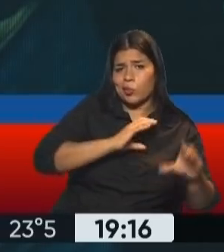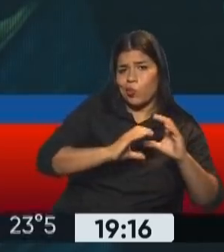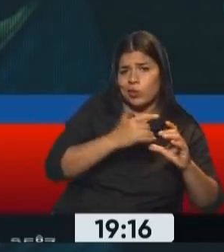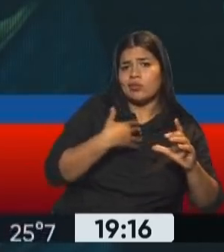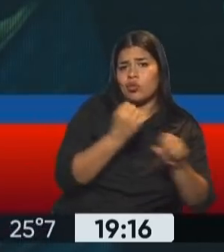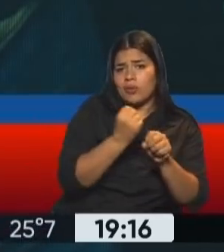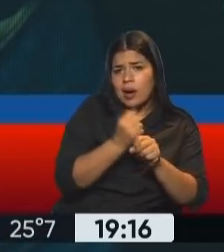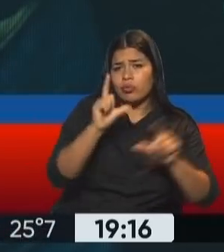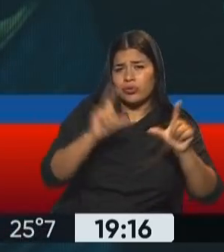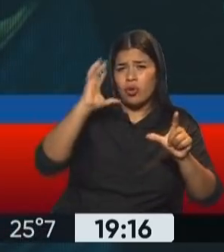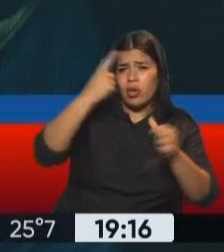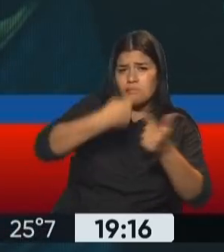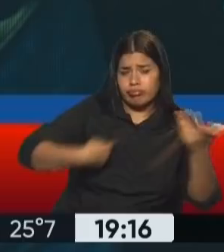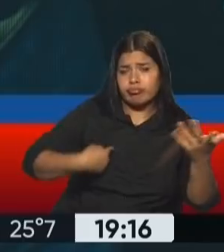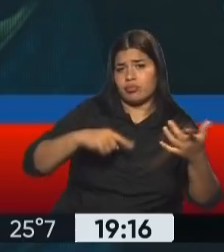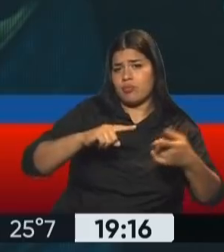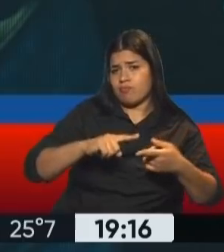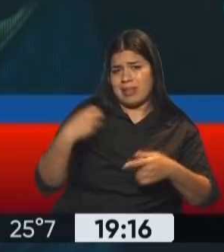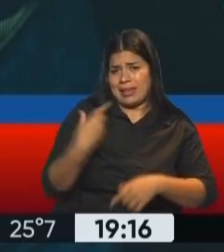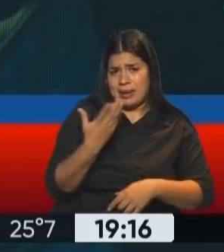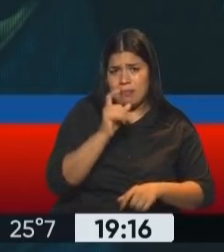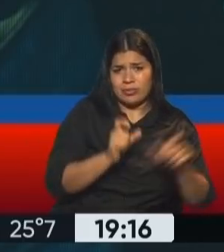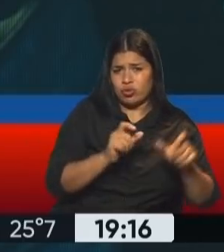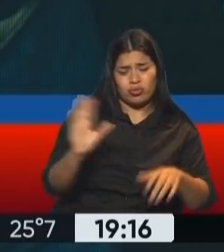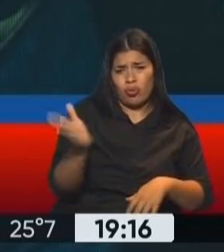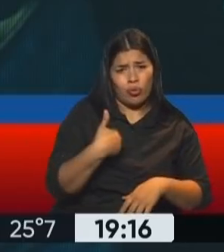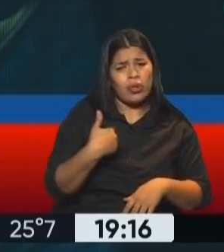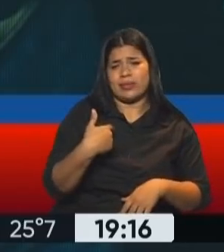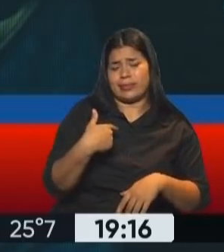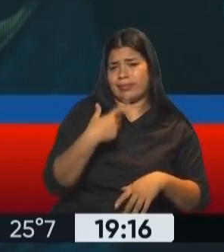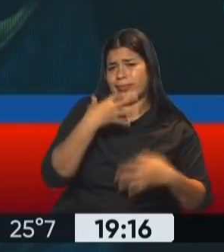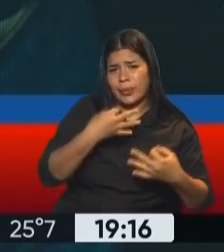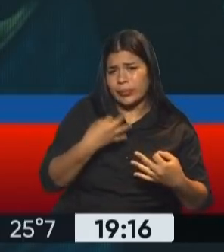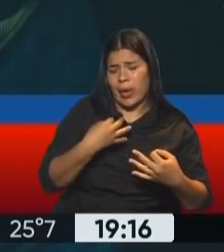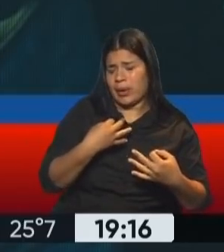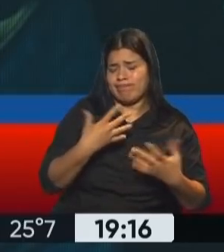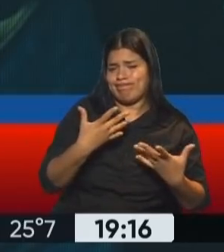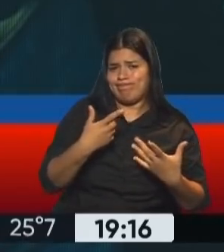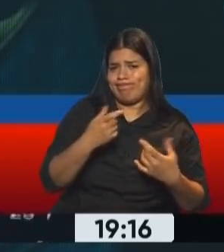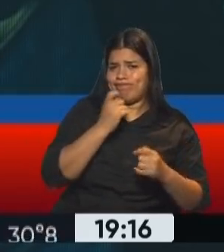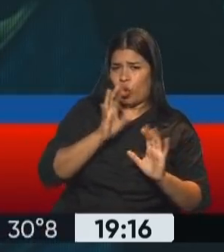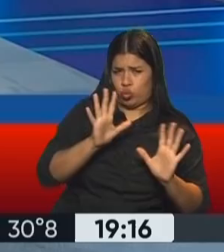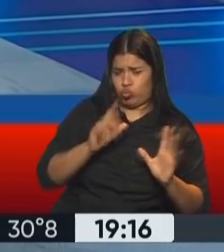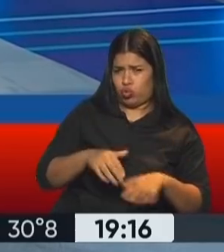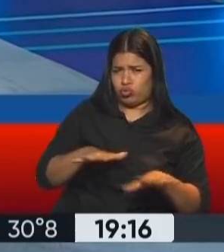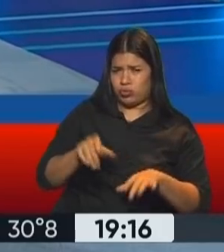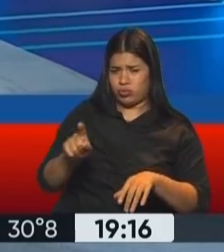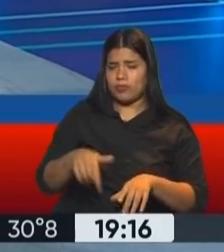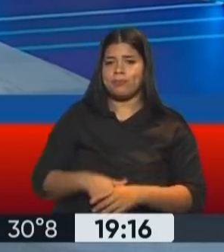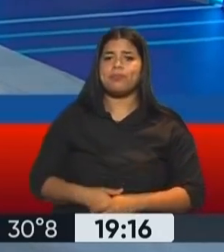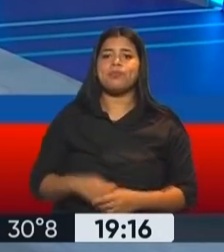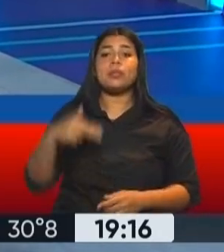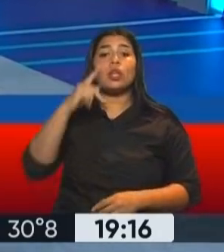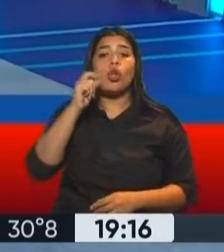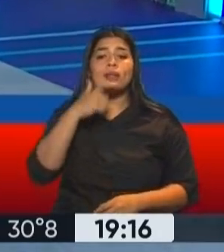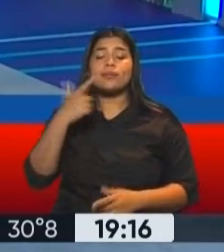política, también en general ciudadanos, ciudadanas repudiando este acto, fue muy notoria. Nicolás Fiorentino, con toda la información. Nico. Sí,